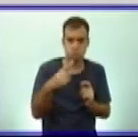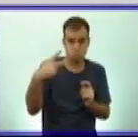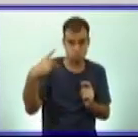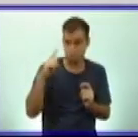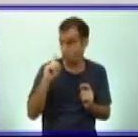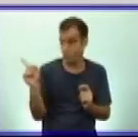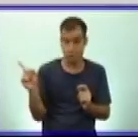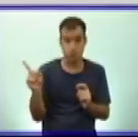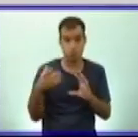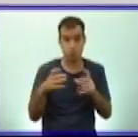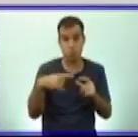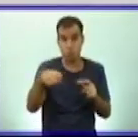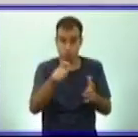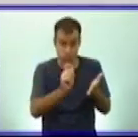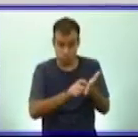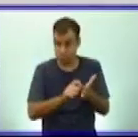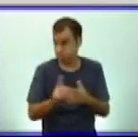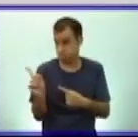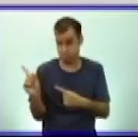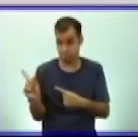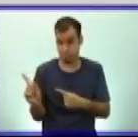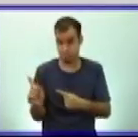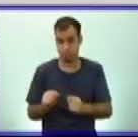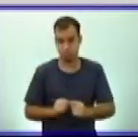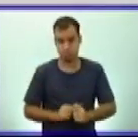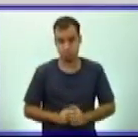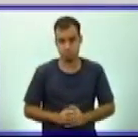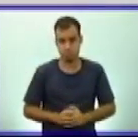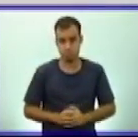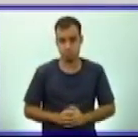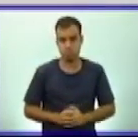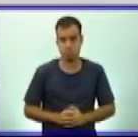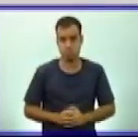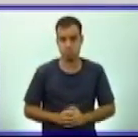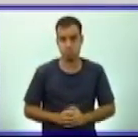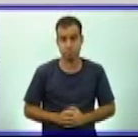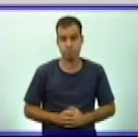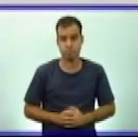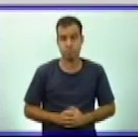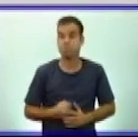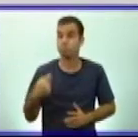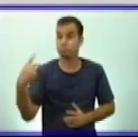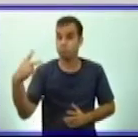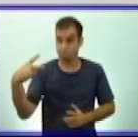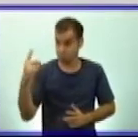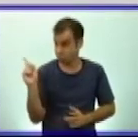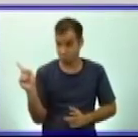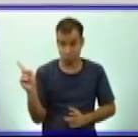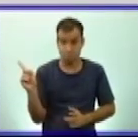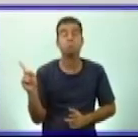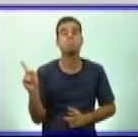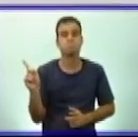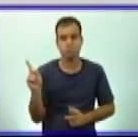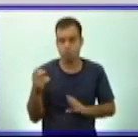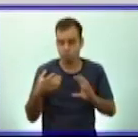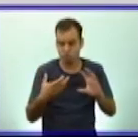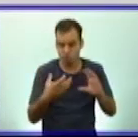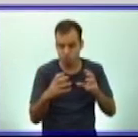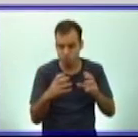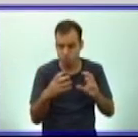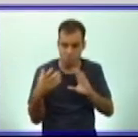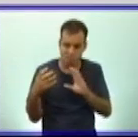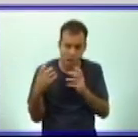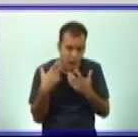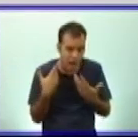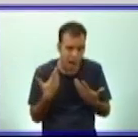que anoten estos en su libreta. Las formas de representar los valores de la corriente instantánea y